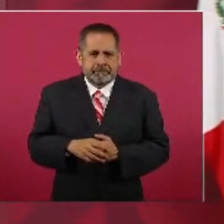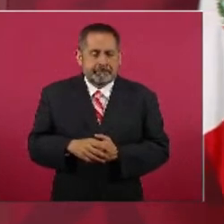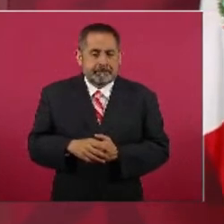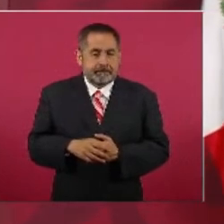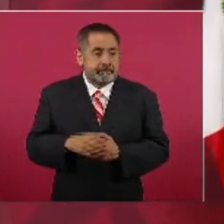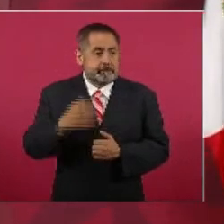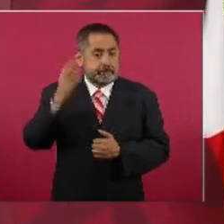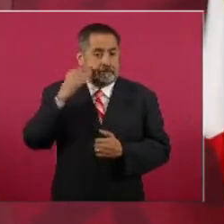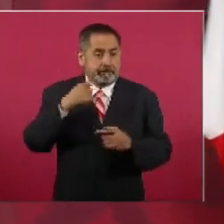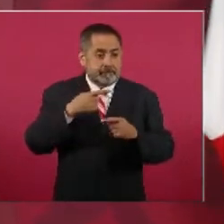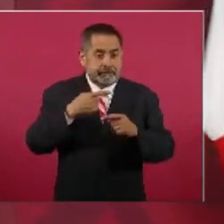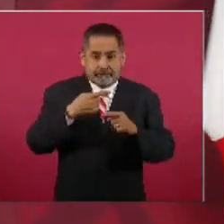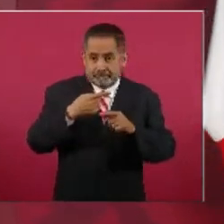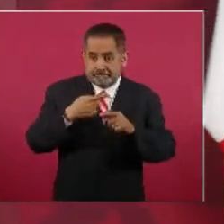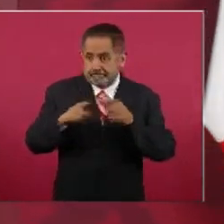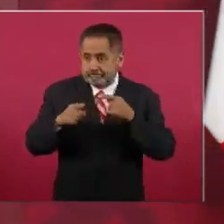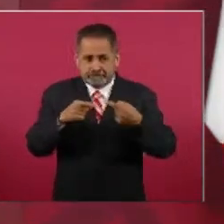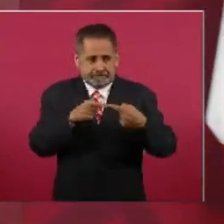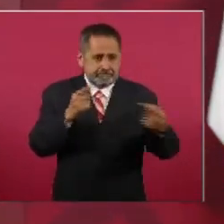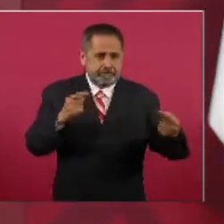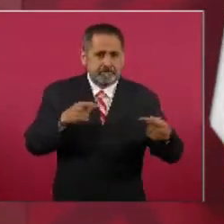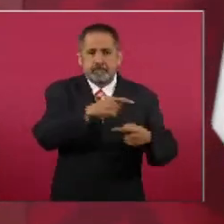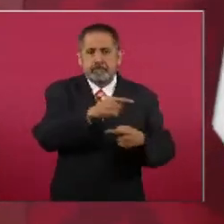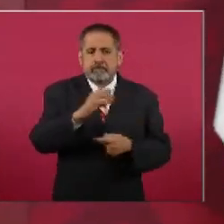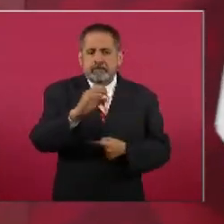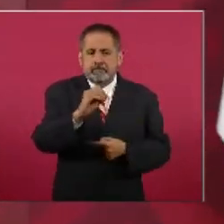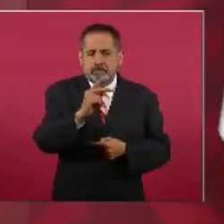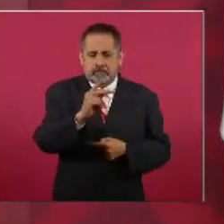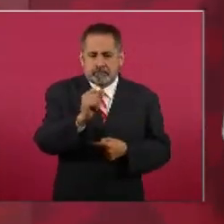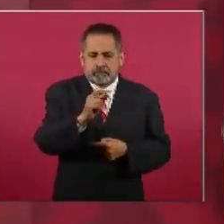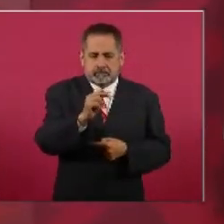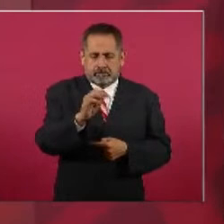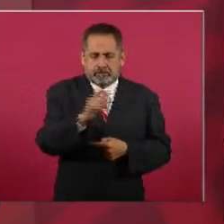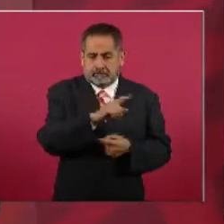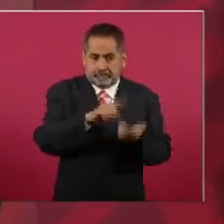las diferencias quiere estar en coparmex